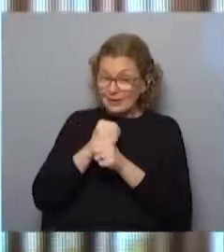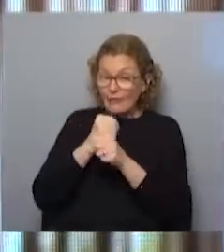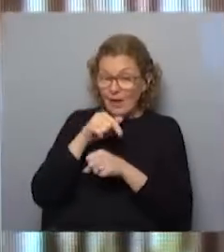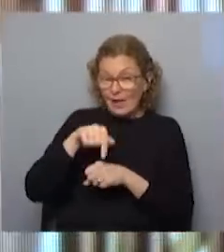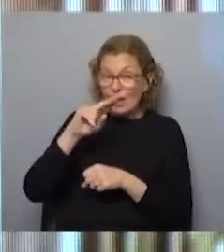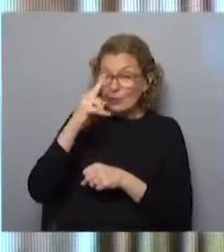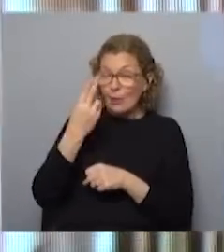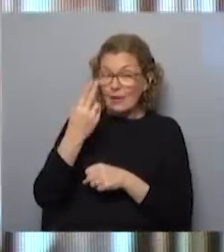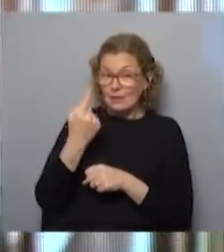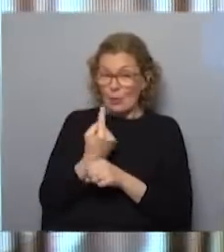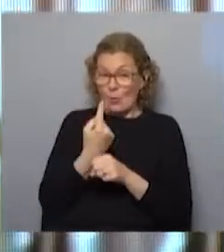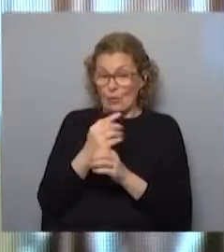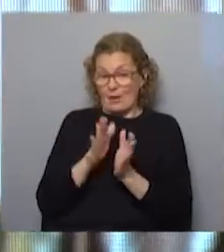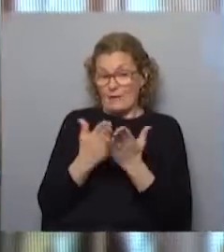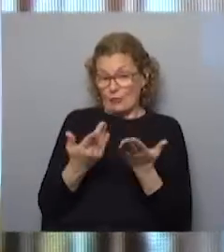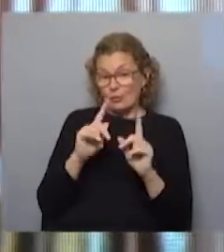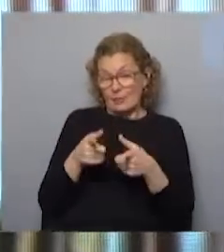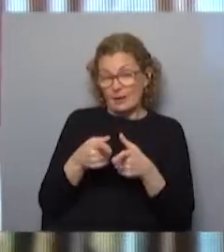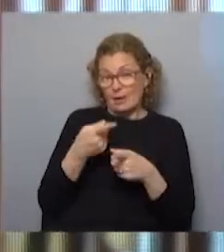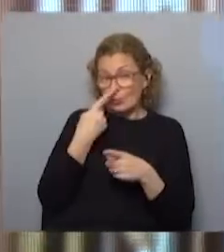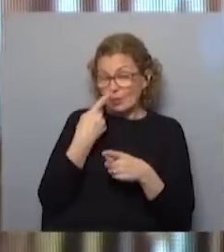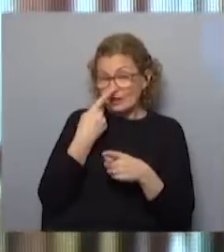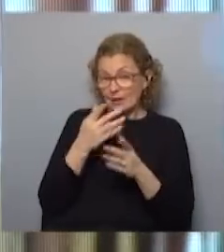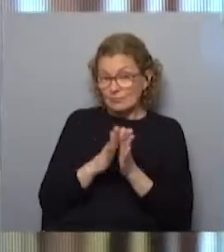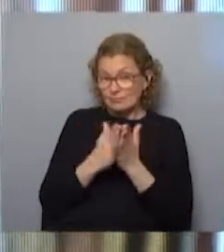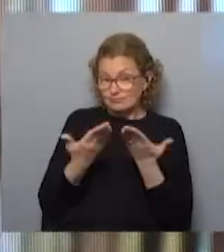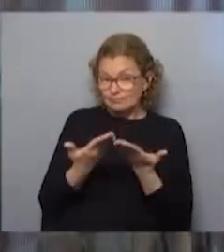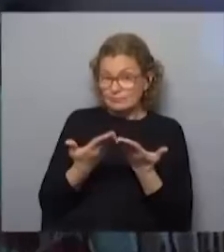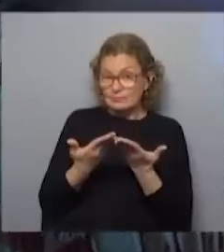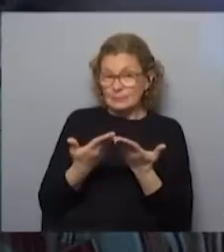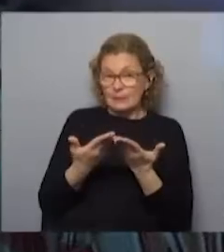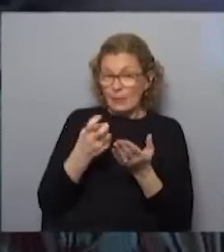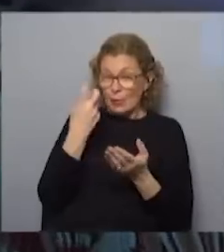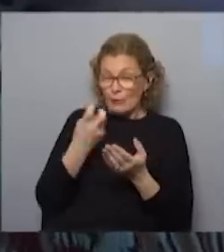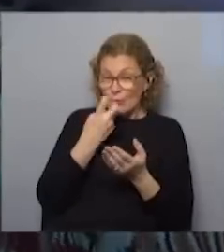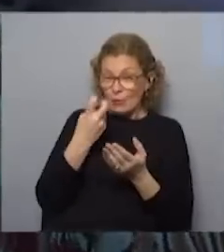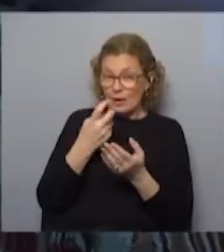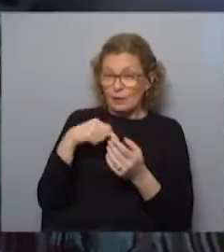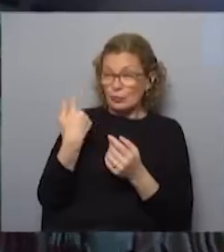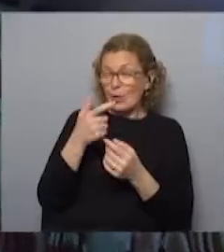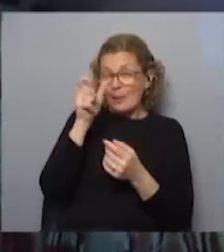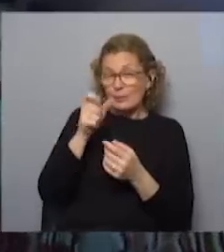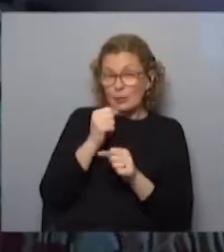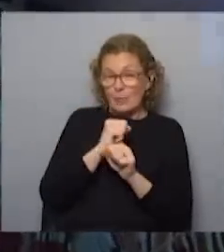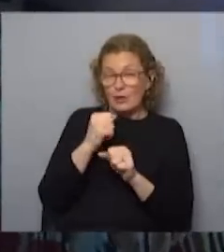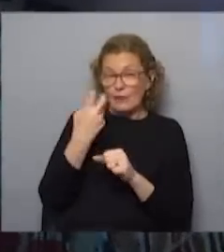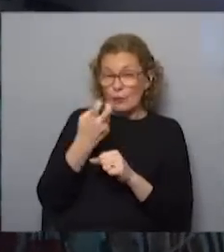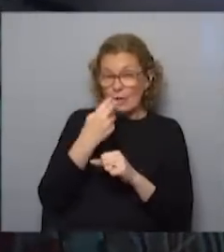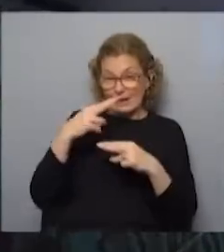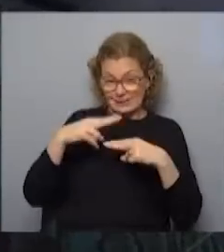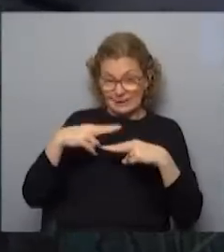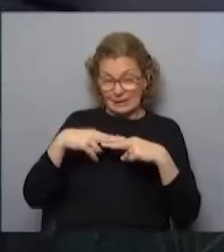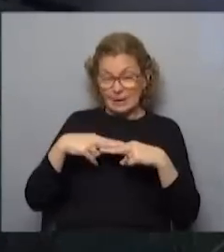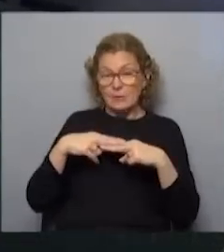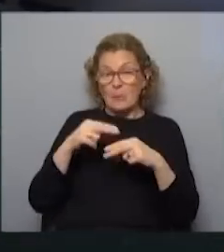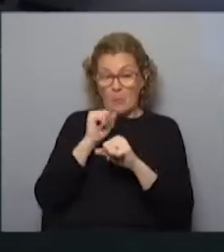o sea y una de las cosas este que es interesante el libro de Philip beige incluso está lo pueden buscar la audiencia Lo puede buscar en online porque